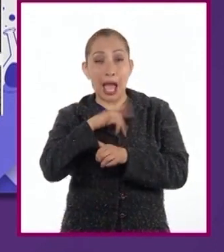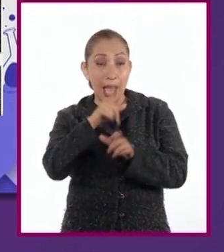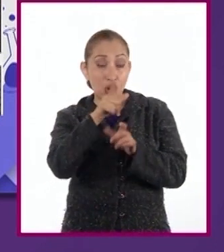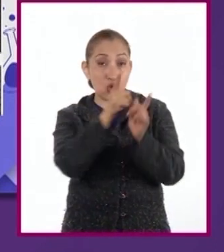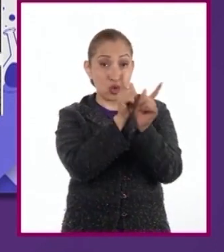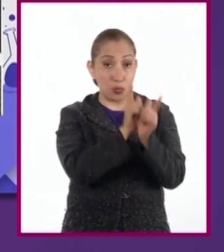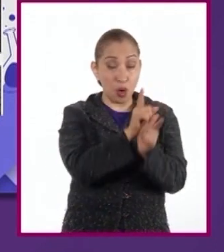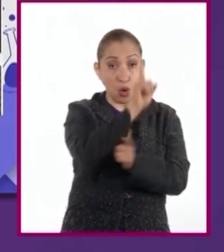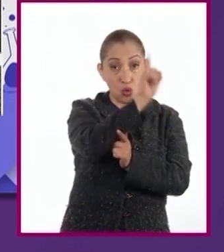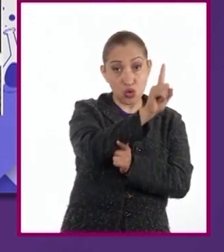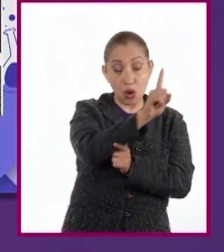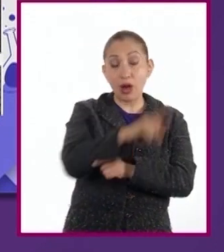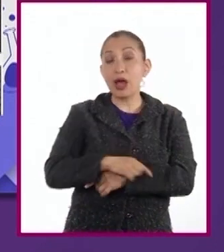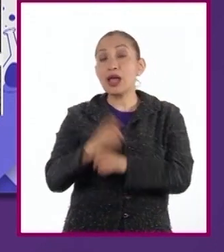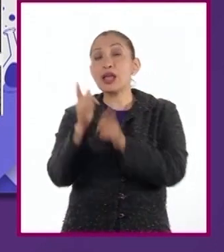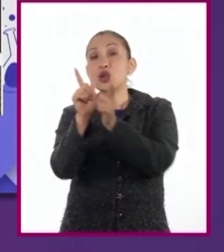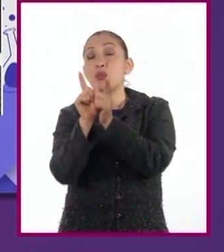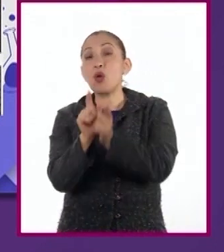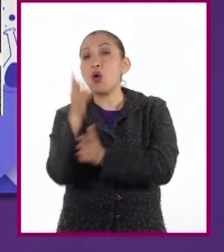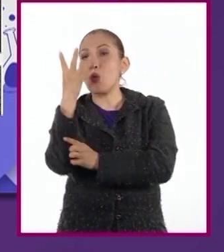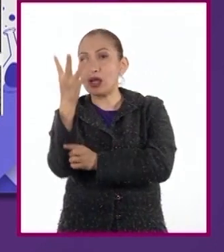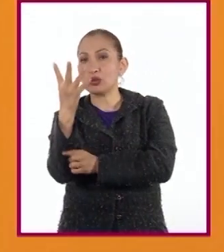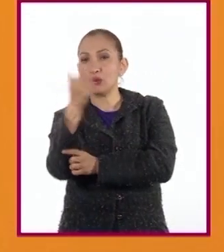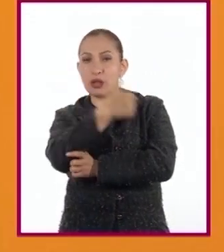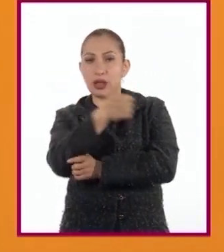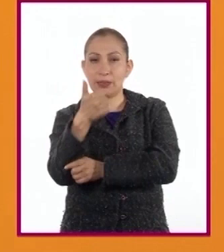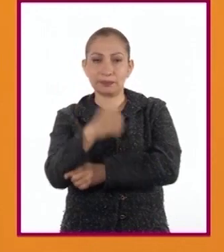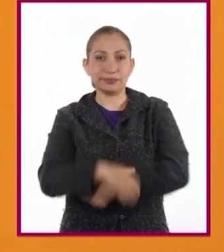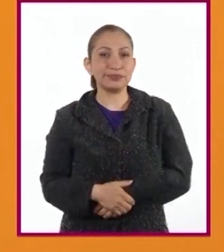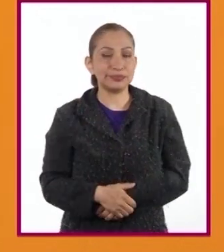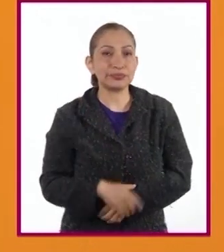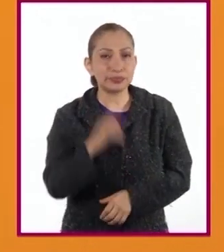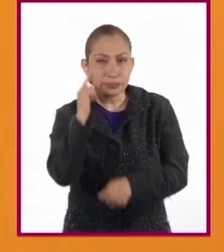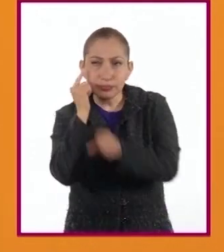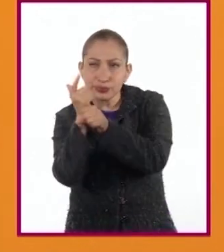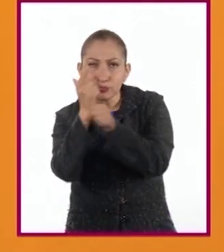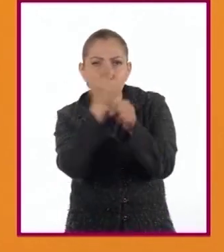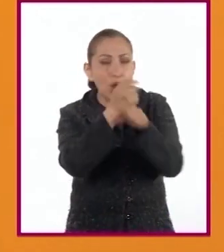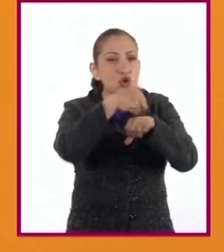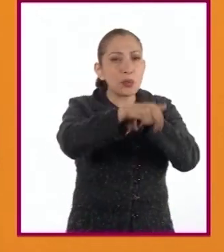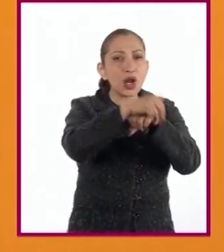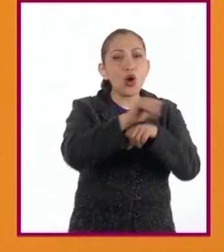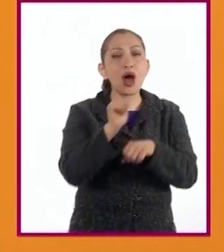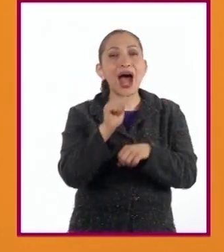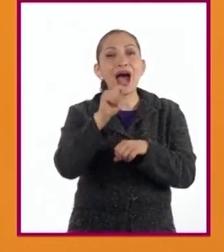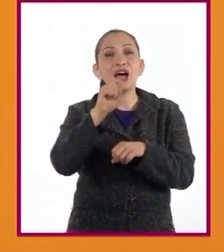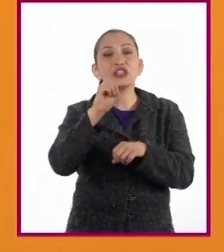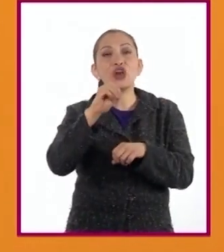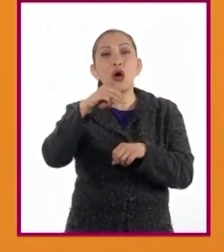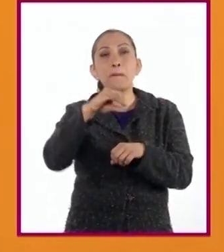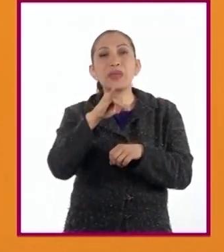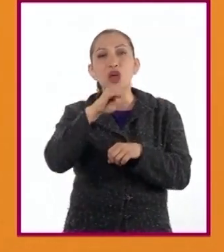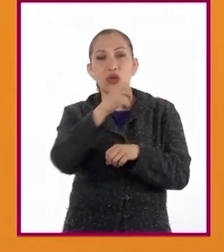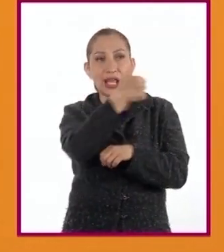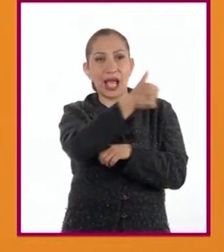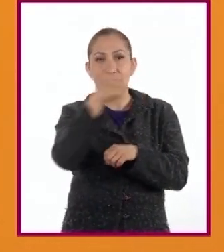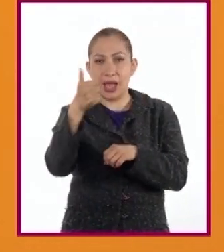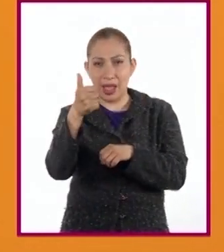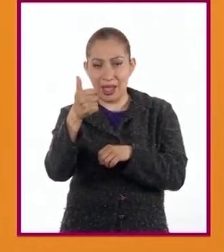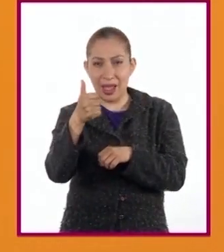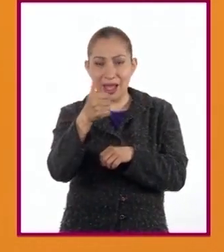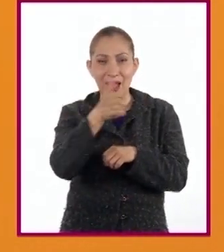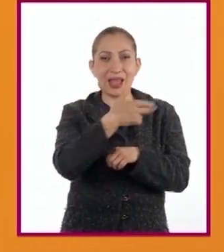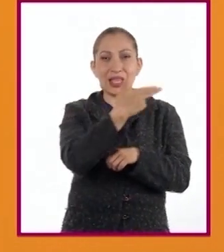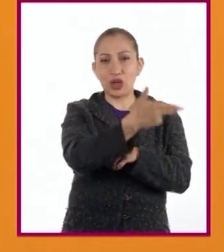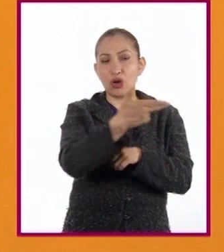en el grupo 1 y 4 respectivamente. Identifiquen el número atómico de los elementos. Estos